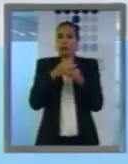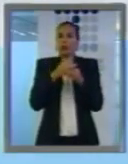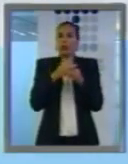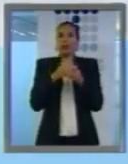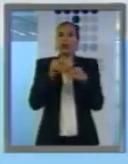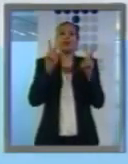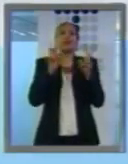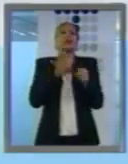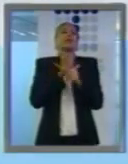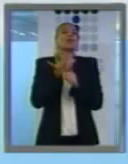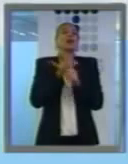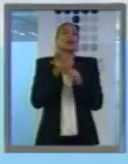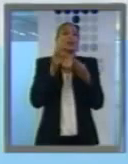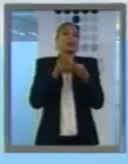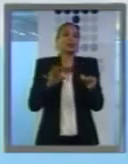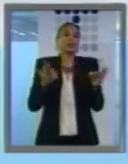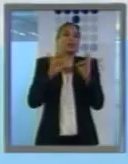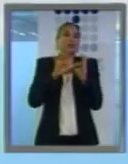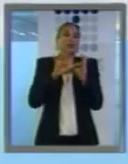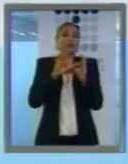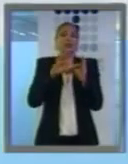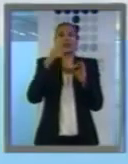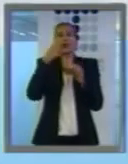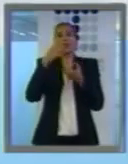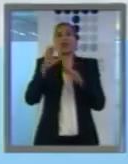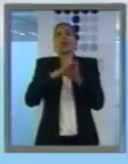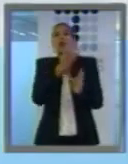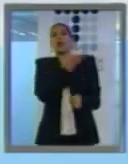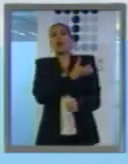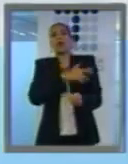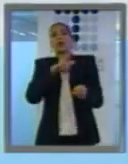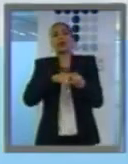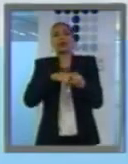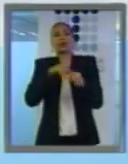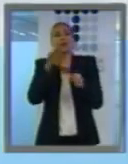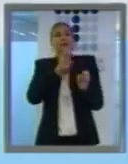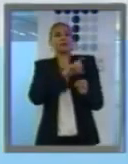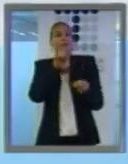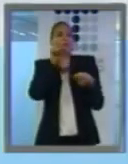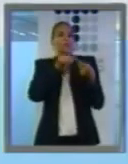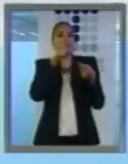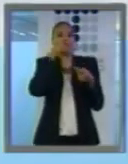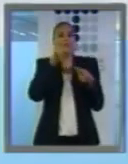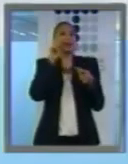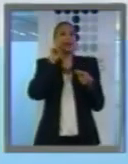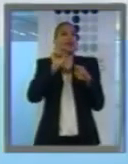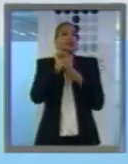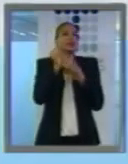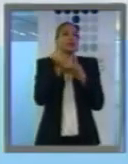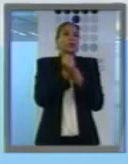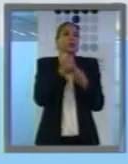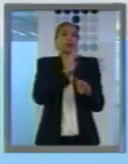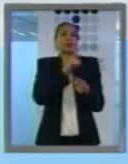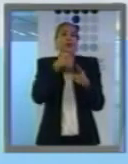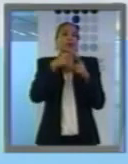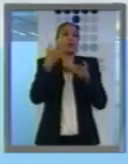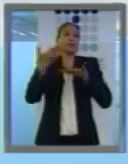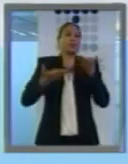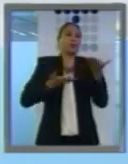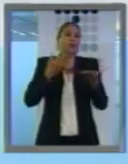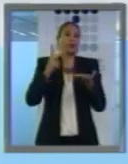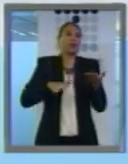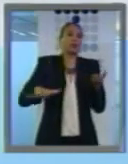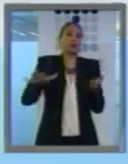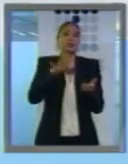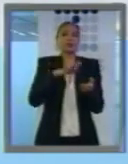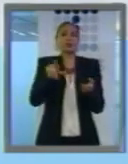un tema que tendrá que revisar el comité coordinador, particularmente para ver la situación patrimonial de los servidores públicos, que por lo